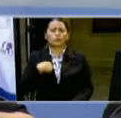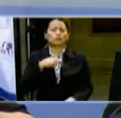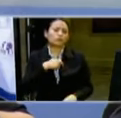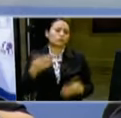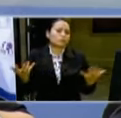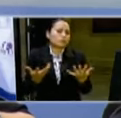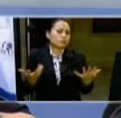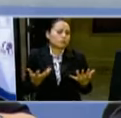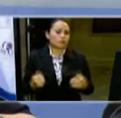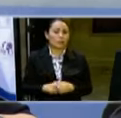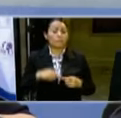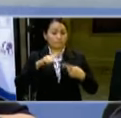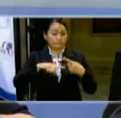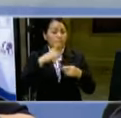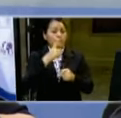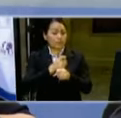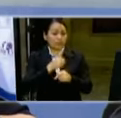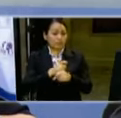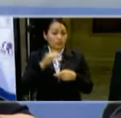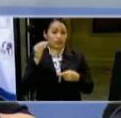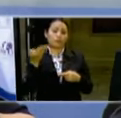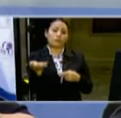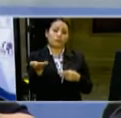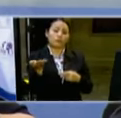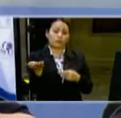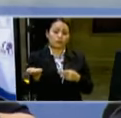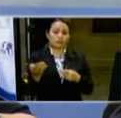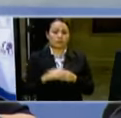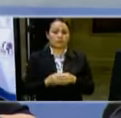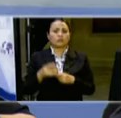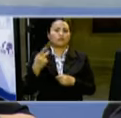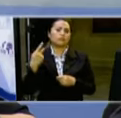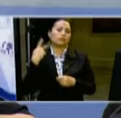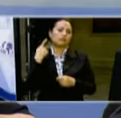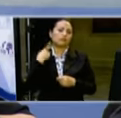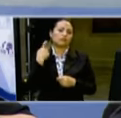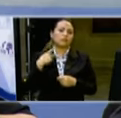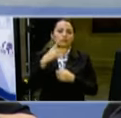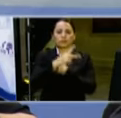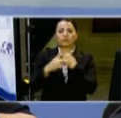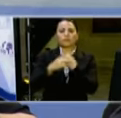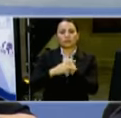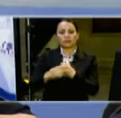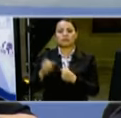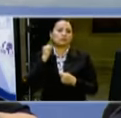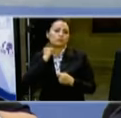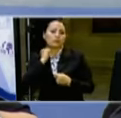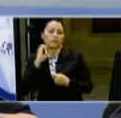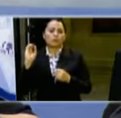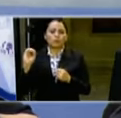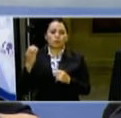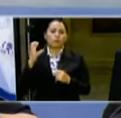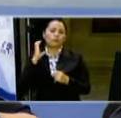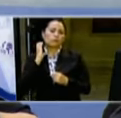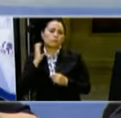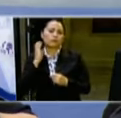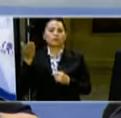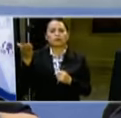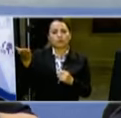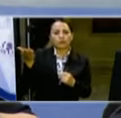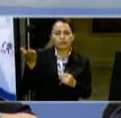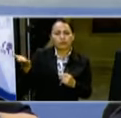hacer? La primera solicitud en política exterior al Senado o al Congreso es dirimir